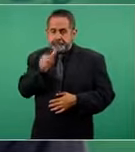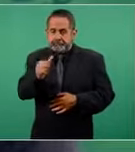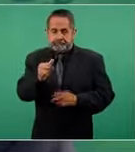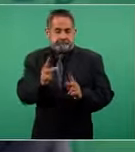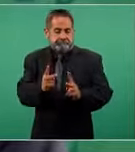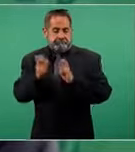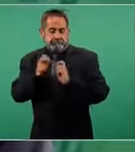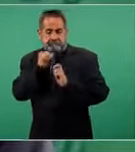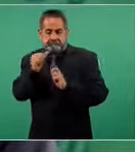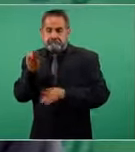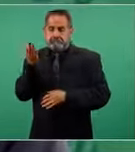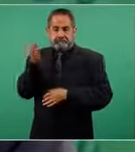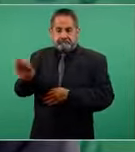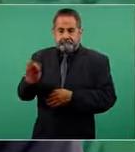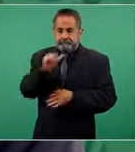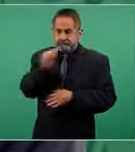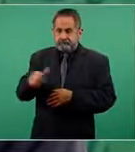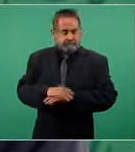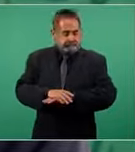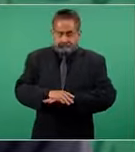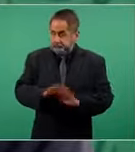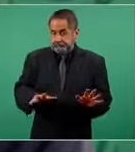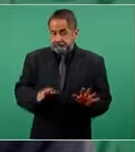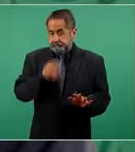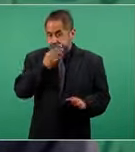robamos y no traicionamos al pueblo,